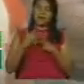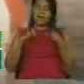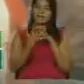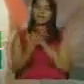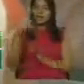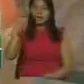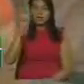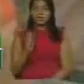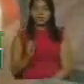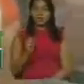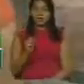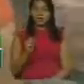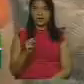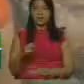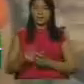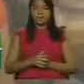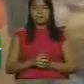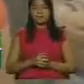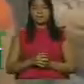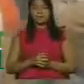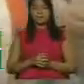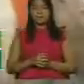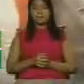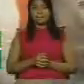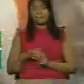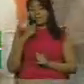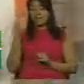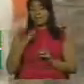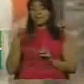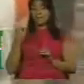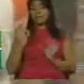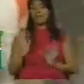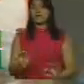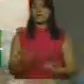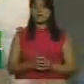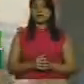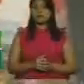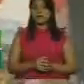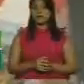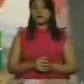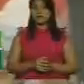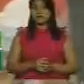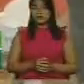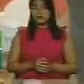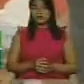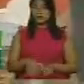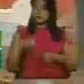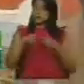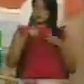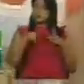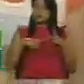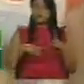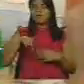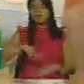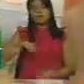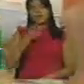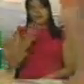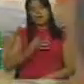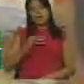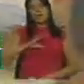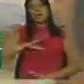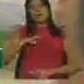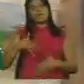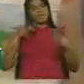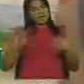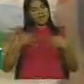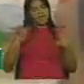con nosotros. Esto es de alto impacto para nosotros. Están cubriendo todas las necesidades. De verdad que nos sentimos